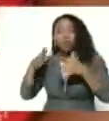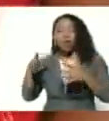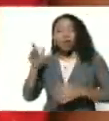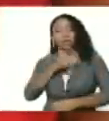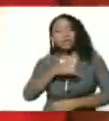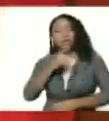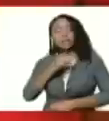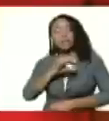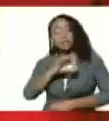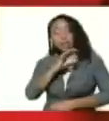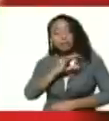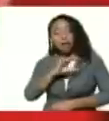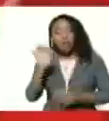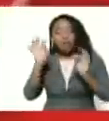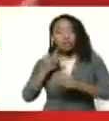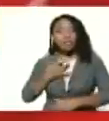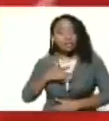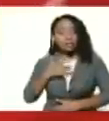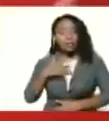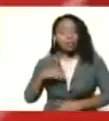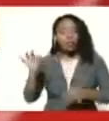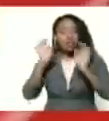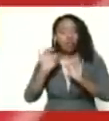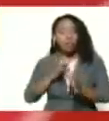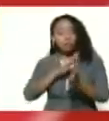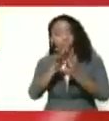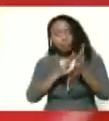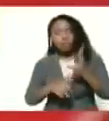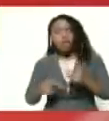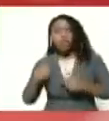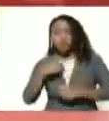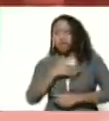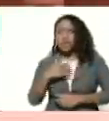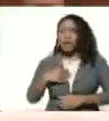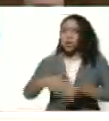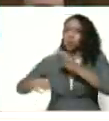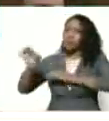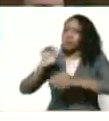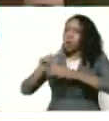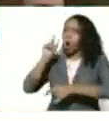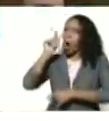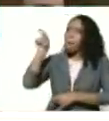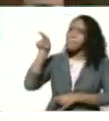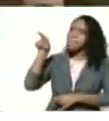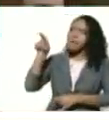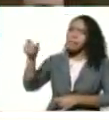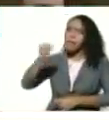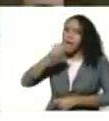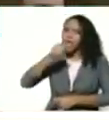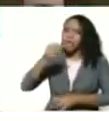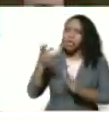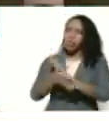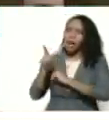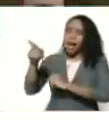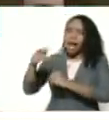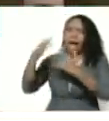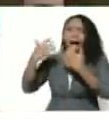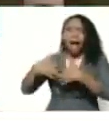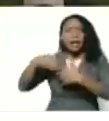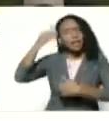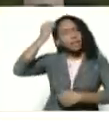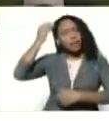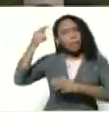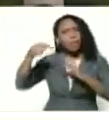sentido estructural, histórico, diría yo. Correcto. Yo quisiera un comentario de Ernesto Villegas. Ernesto es un analista